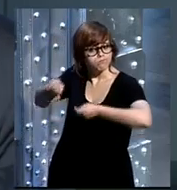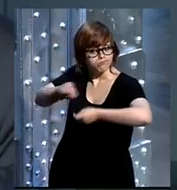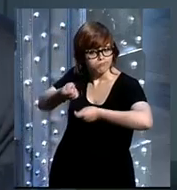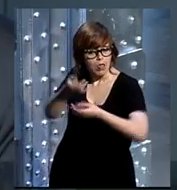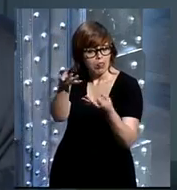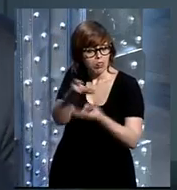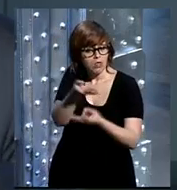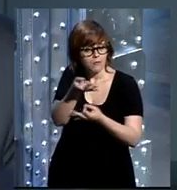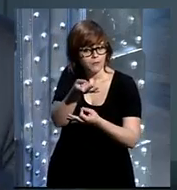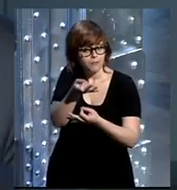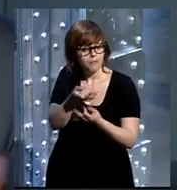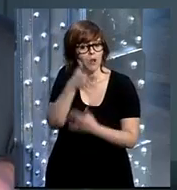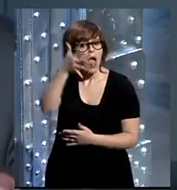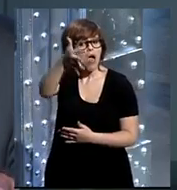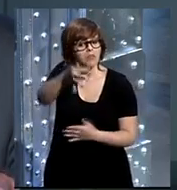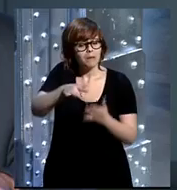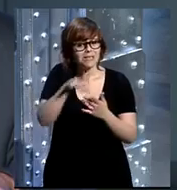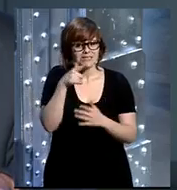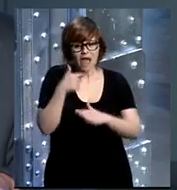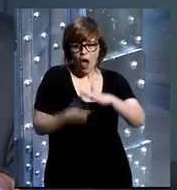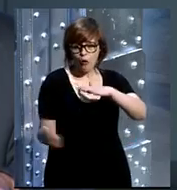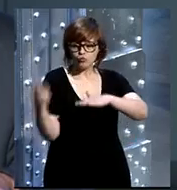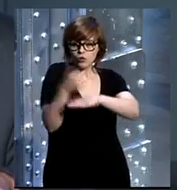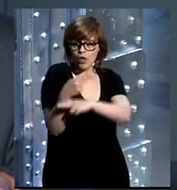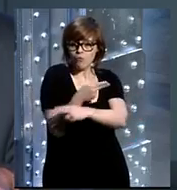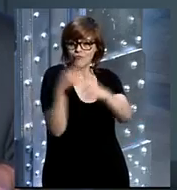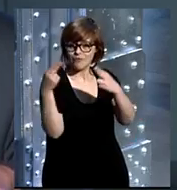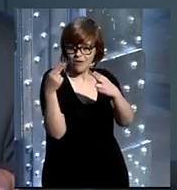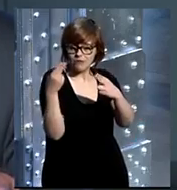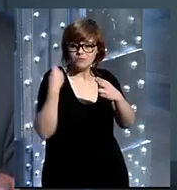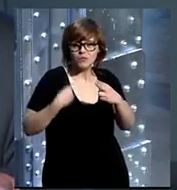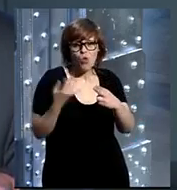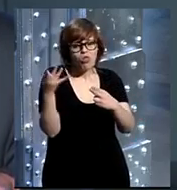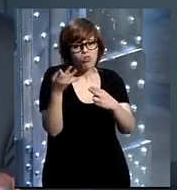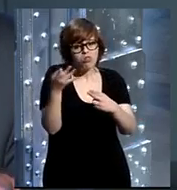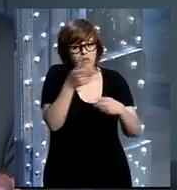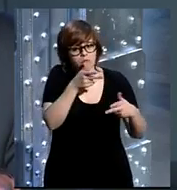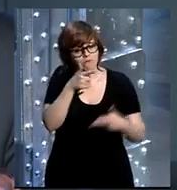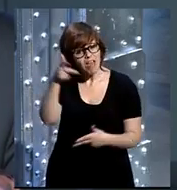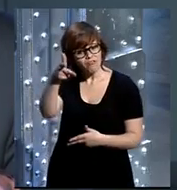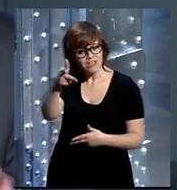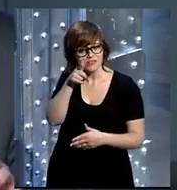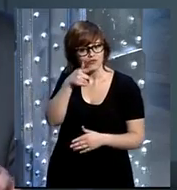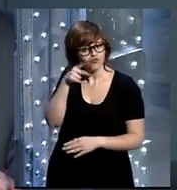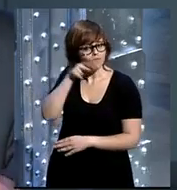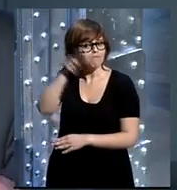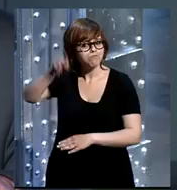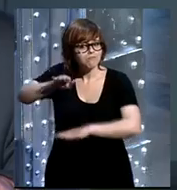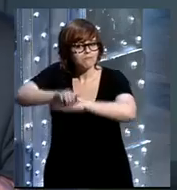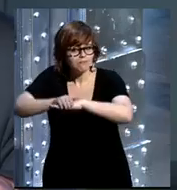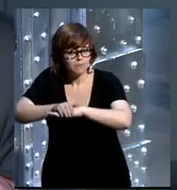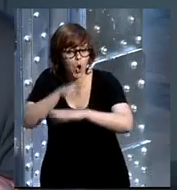una obligación por parte de las autoridades públicas de garantizar precisamente este derecho. ¿Cuándo empiezan los